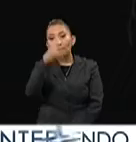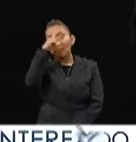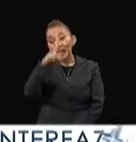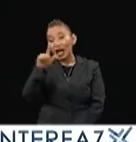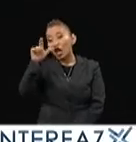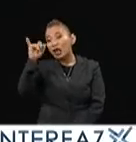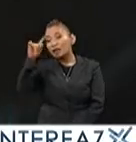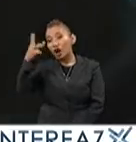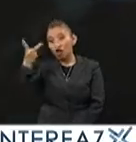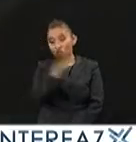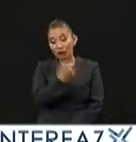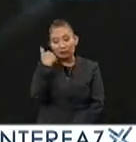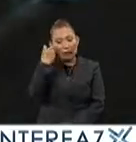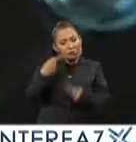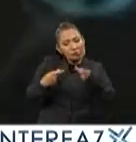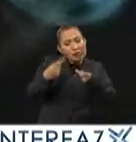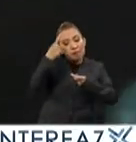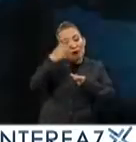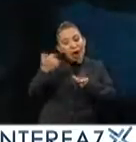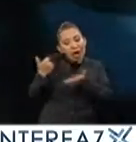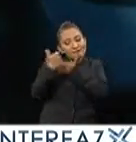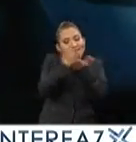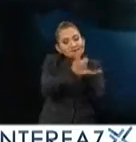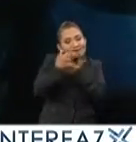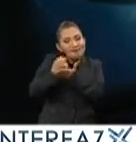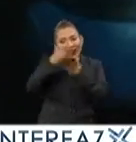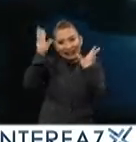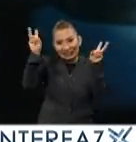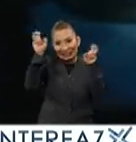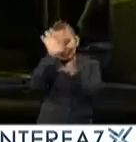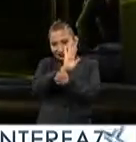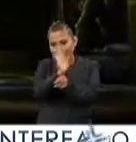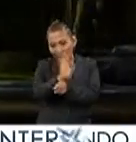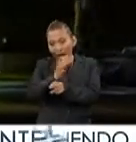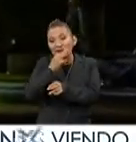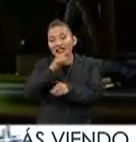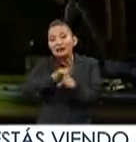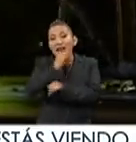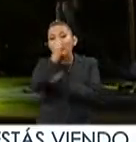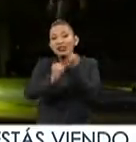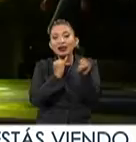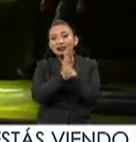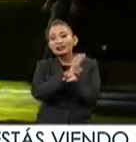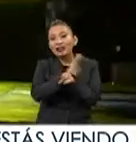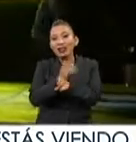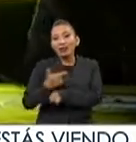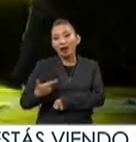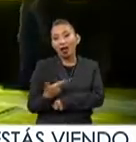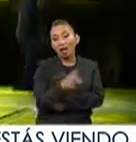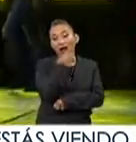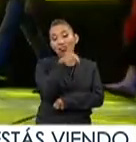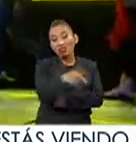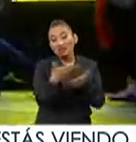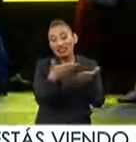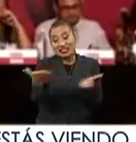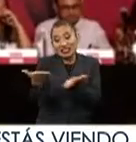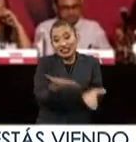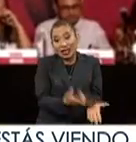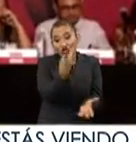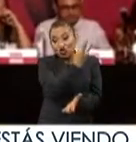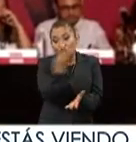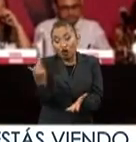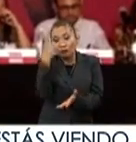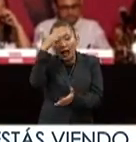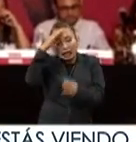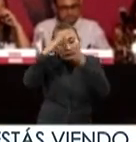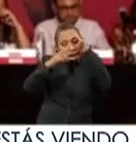México y Líbano buscan estrategias para impulsar la colaboración en el séptimo arte. El Festival Internacional de Cine de Guanajuato abrió un espacio bilateral para